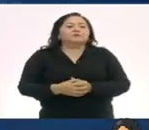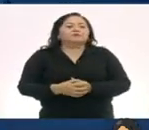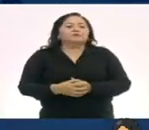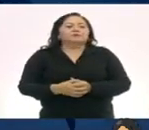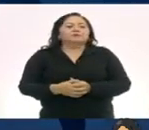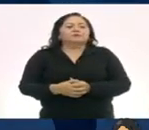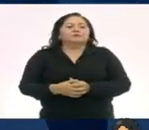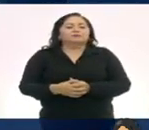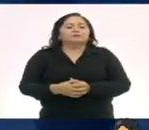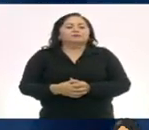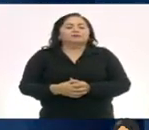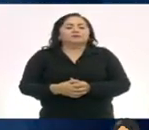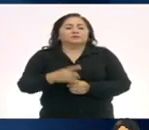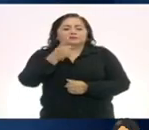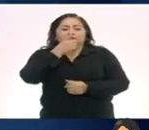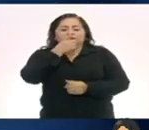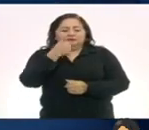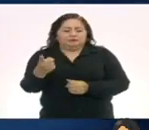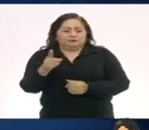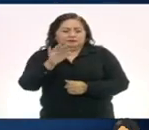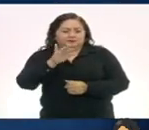Listísimos. Muy bien. Dice así.